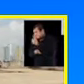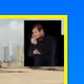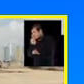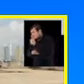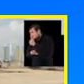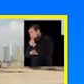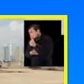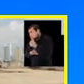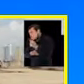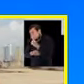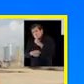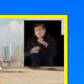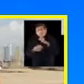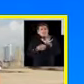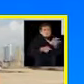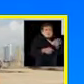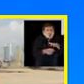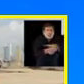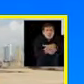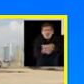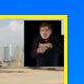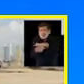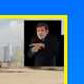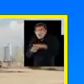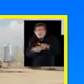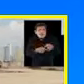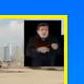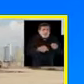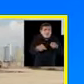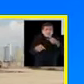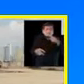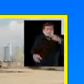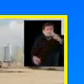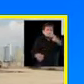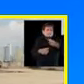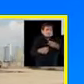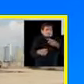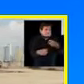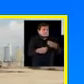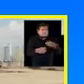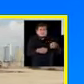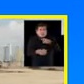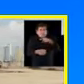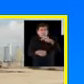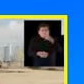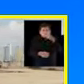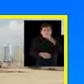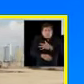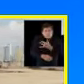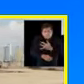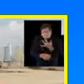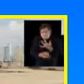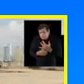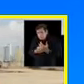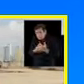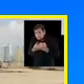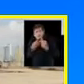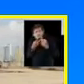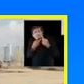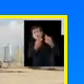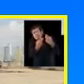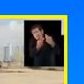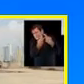Viviendo entre problemas tan complejos Preguntándose si tanto